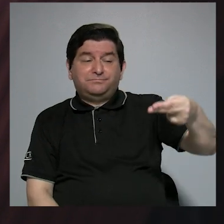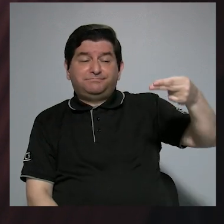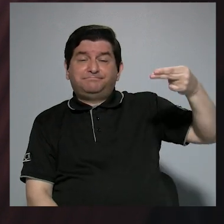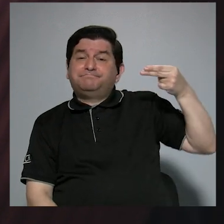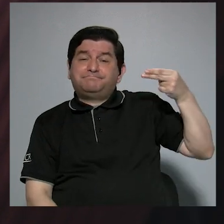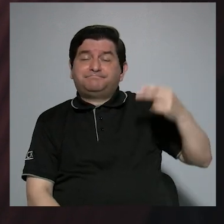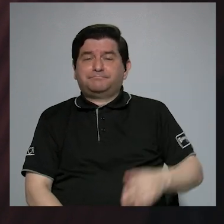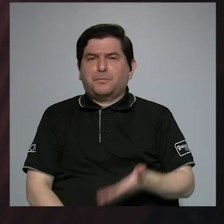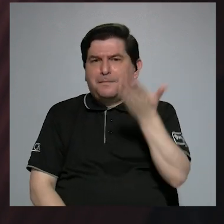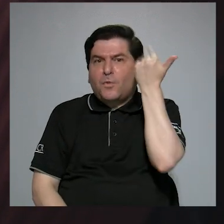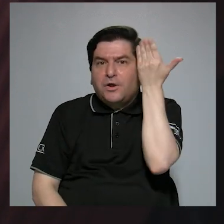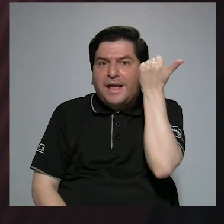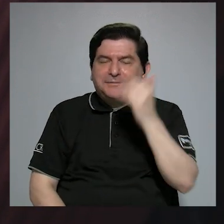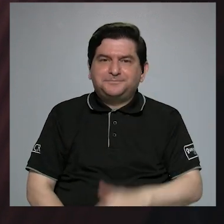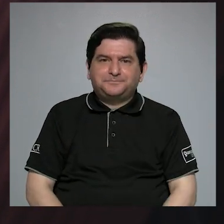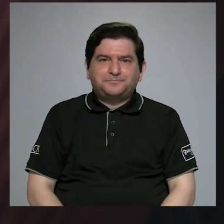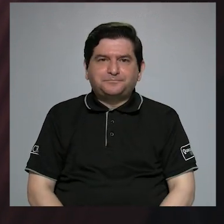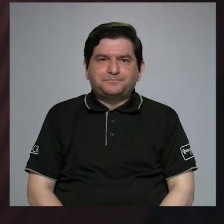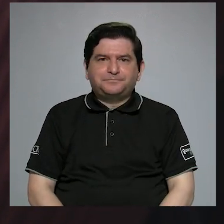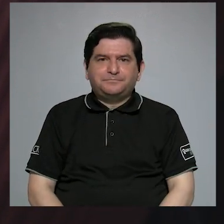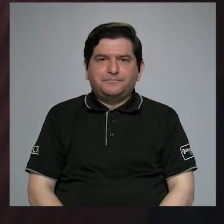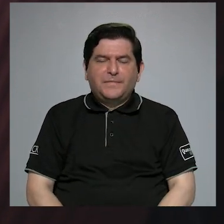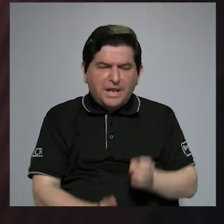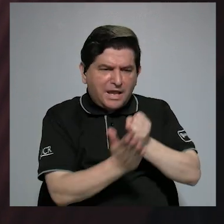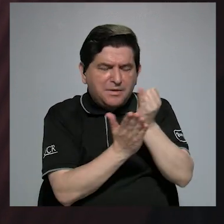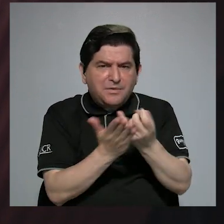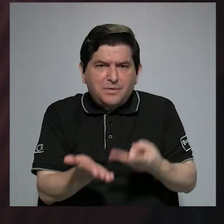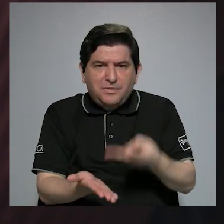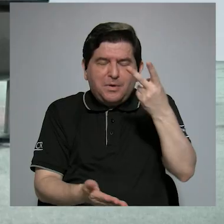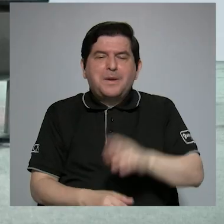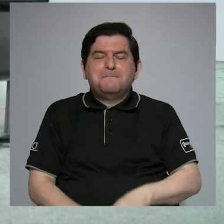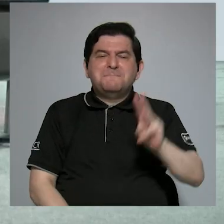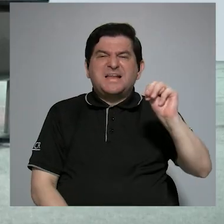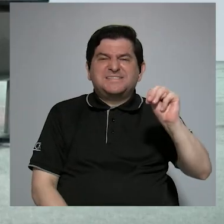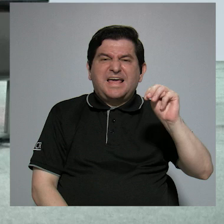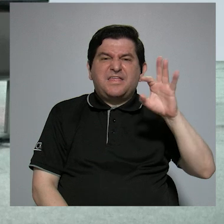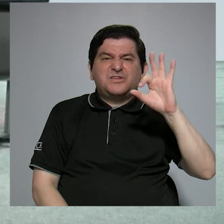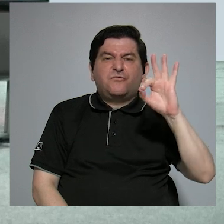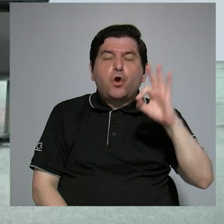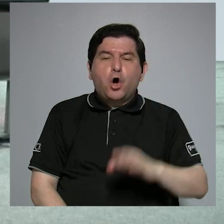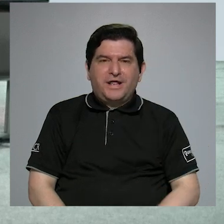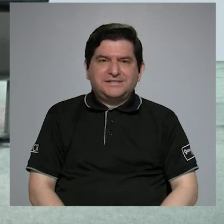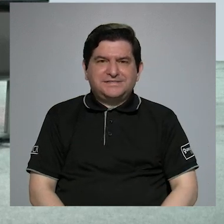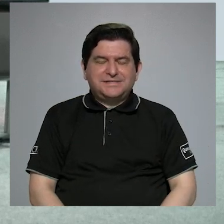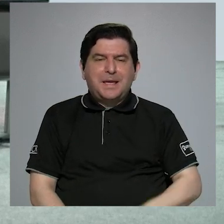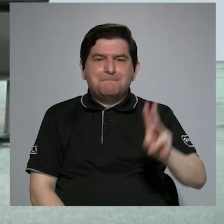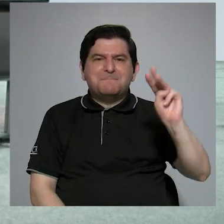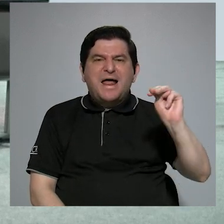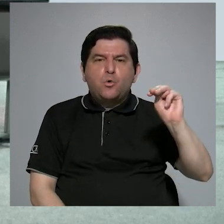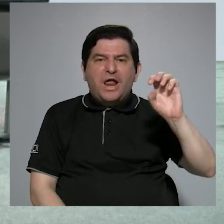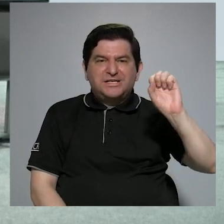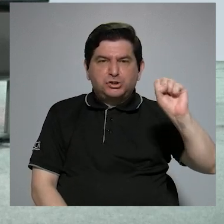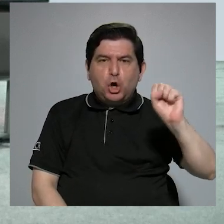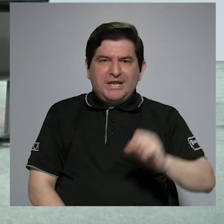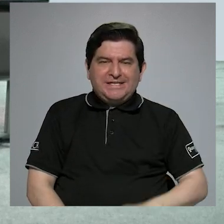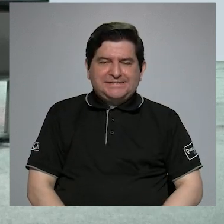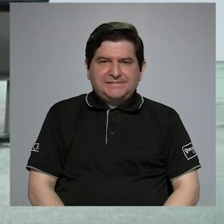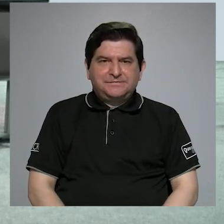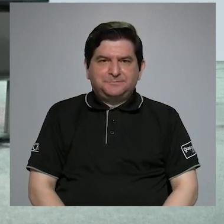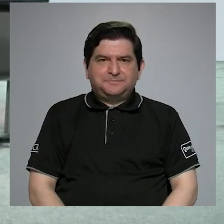historia porque, por ejemplo, las valiosas investigaciones de Mercedes Flores, de Manuel Solís,